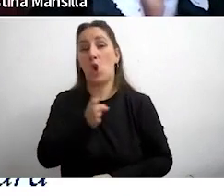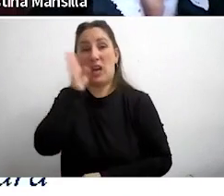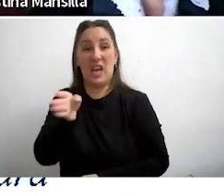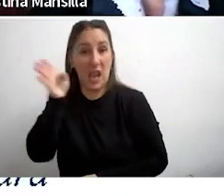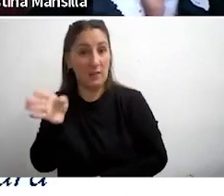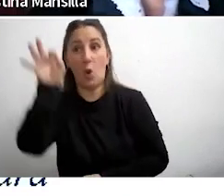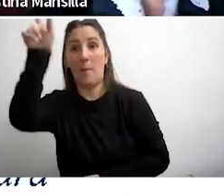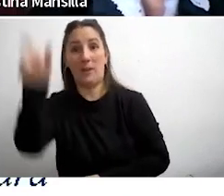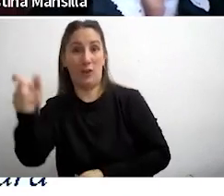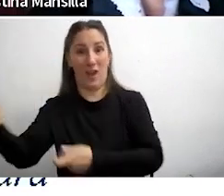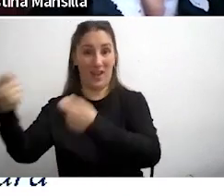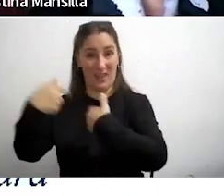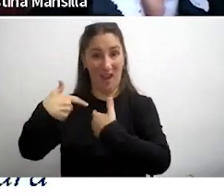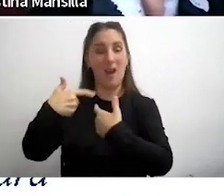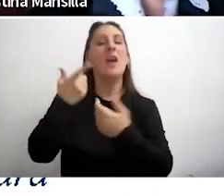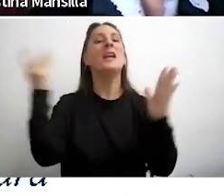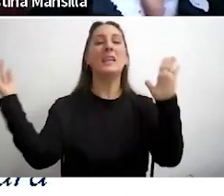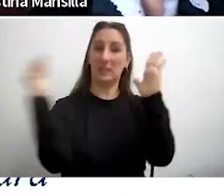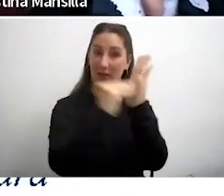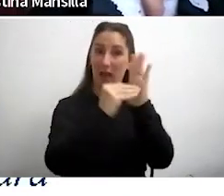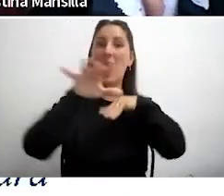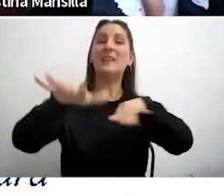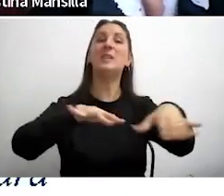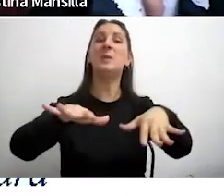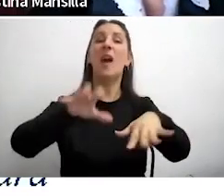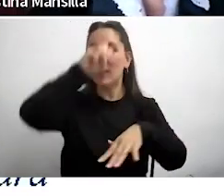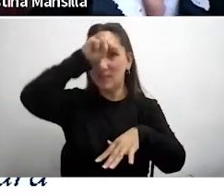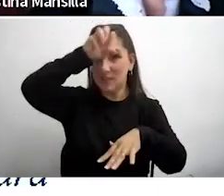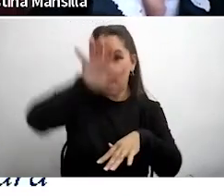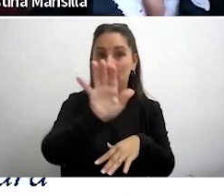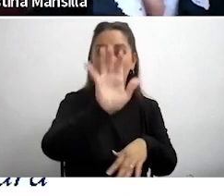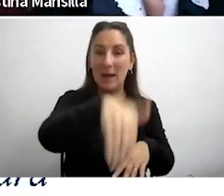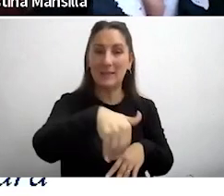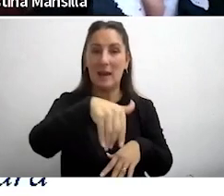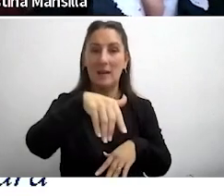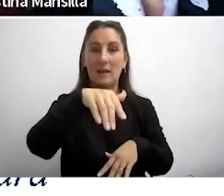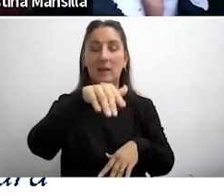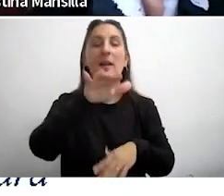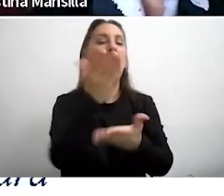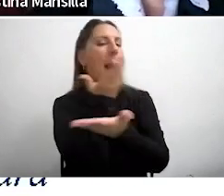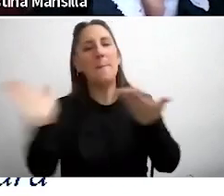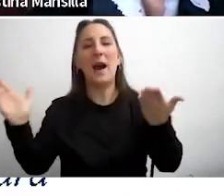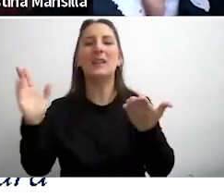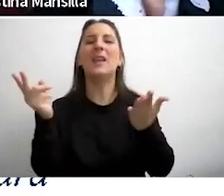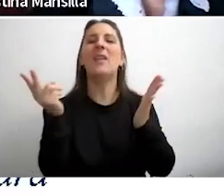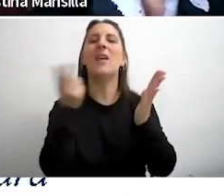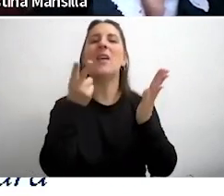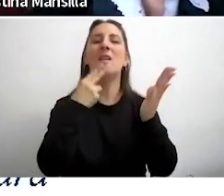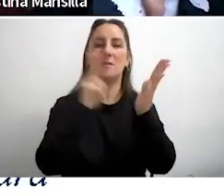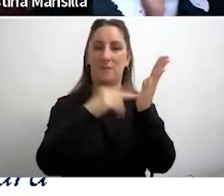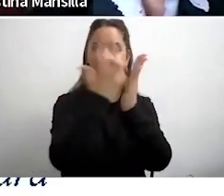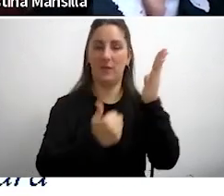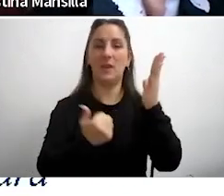que está inscrito en el registro de actividades mineras, queda excluido de las retenciones de la Resolución